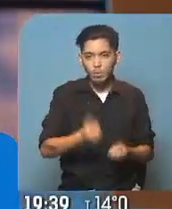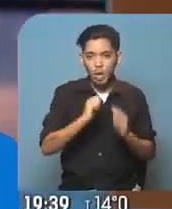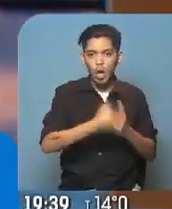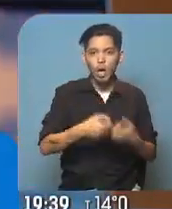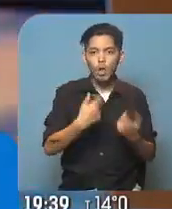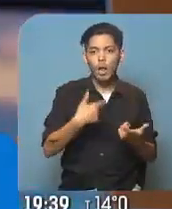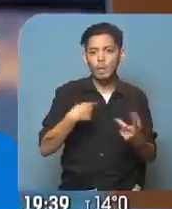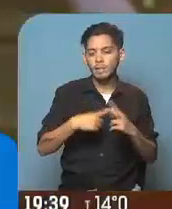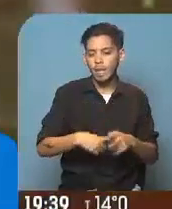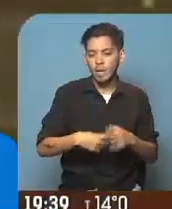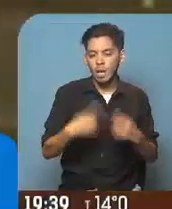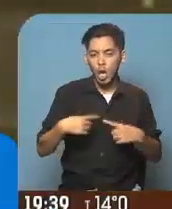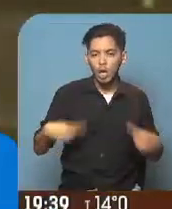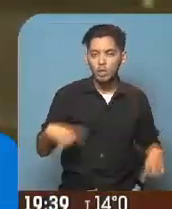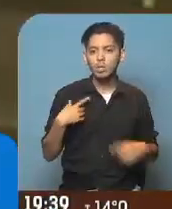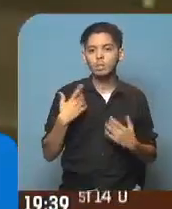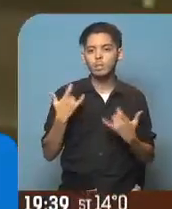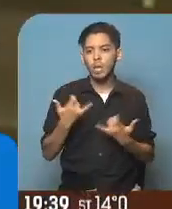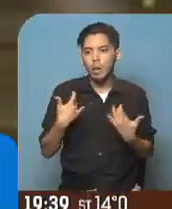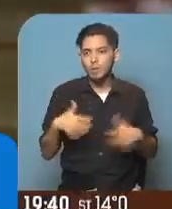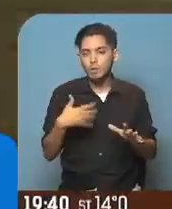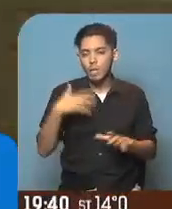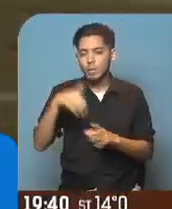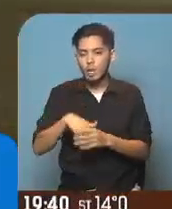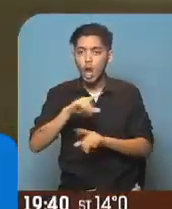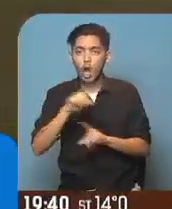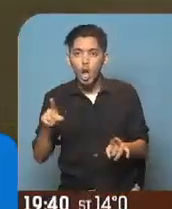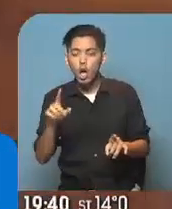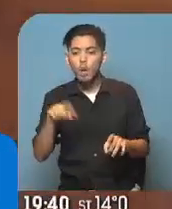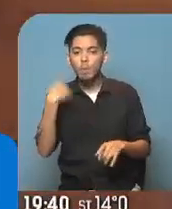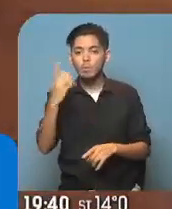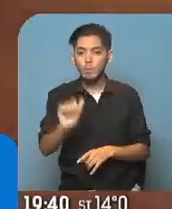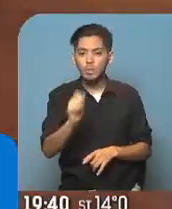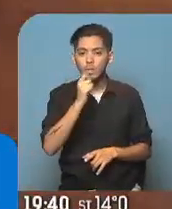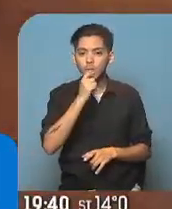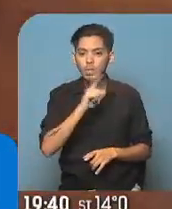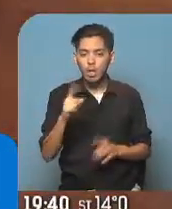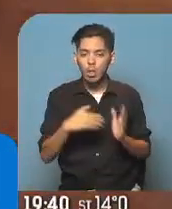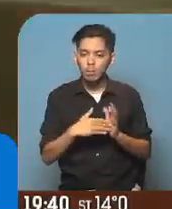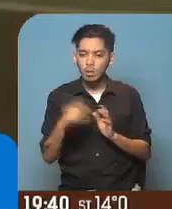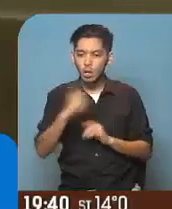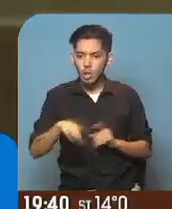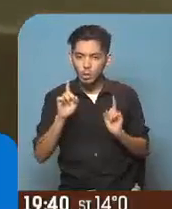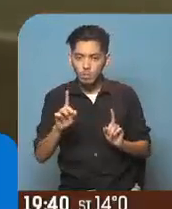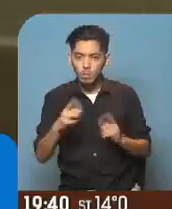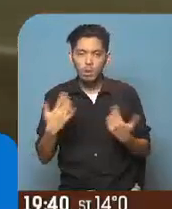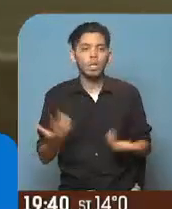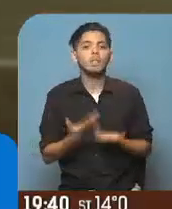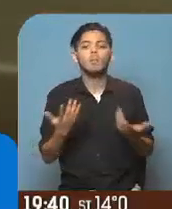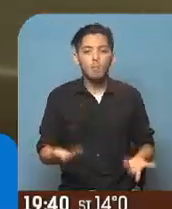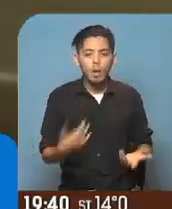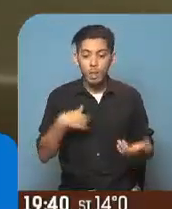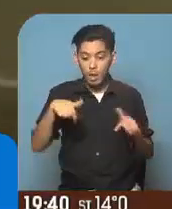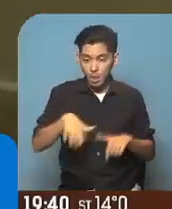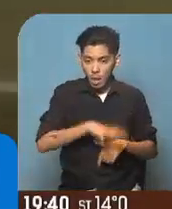pueda dar técnicas y que tienen la posibilidad de clasificarse o no el próximo martes y no dependiendo de sí mismos que se puede hacer desde